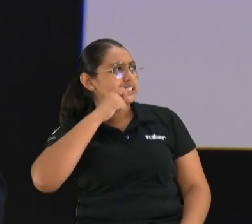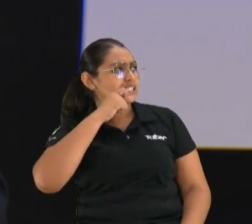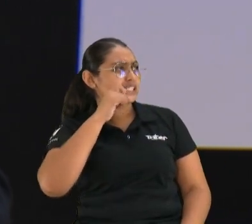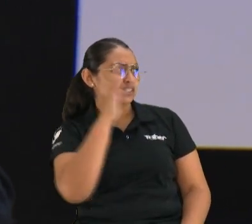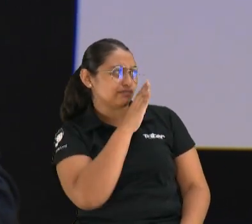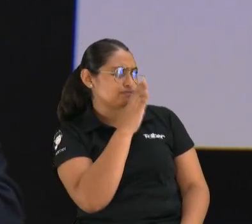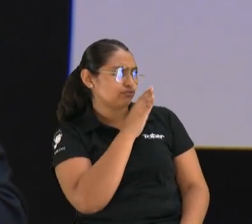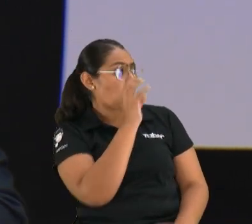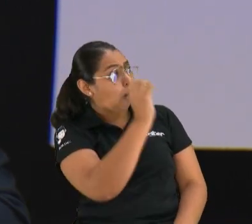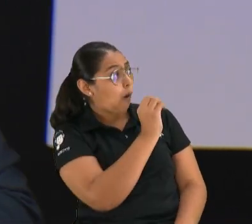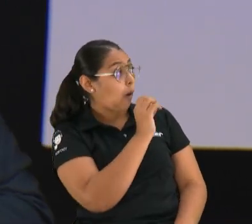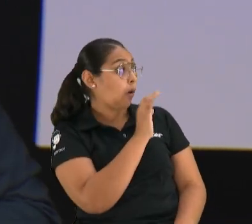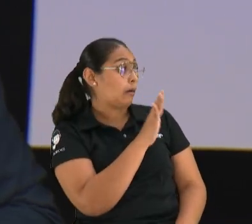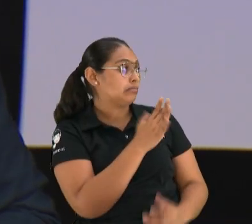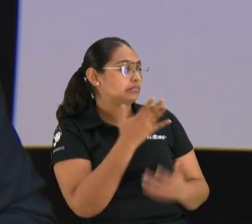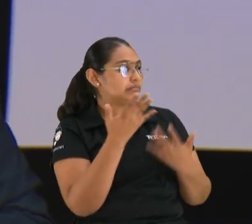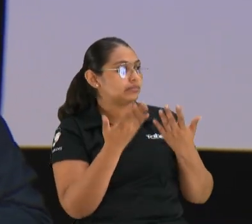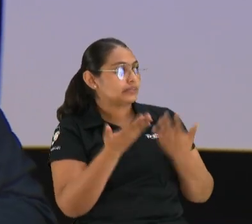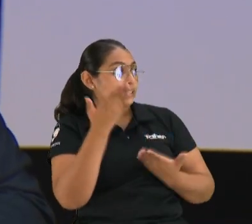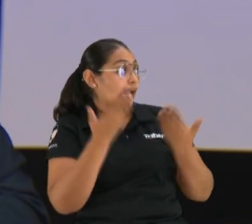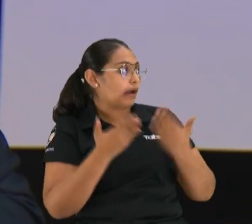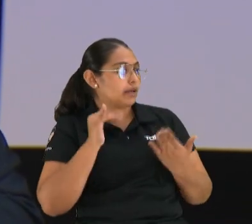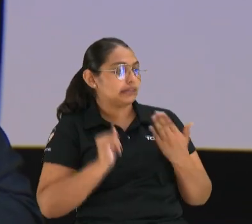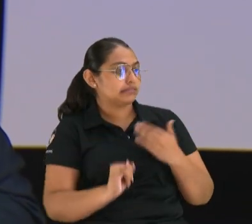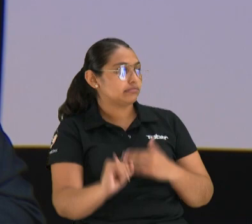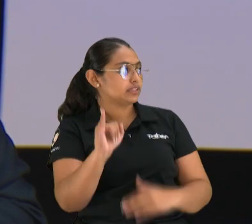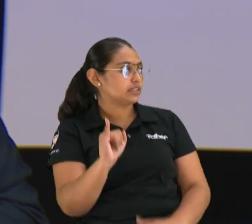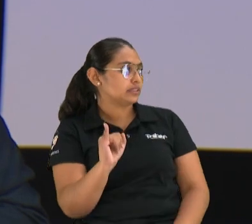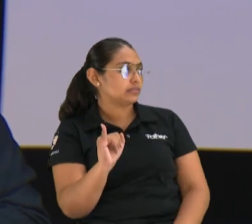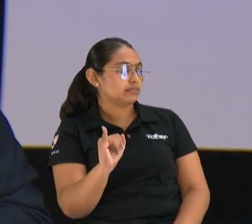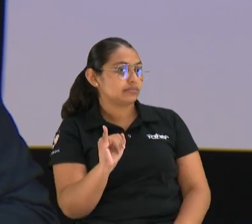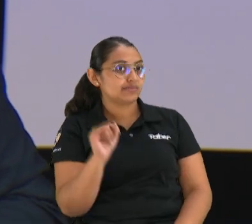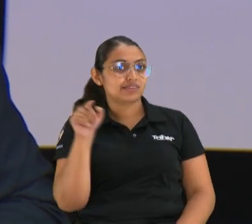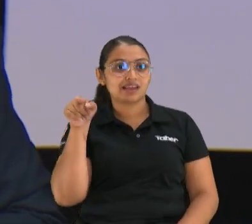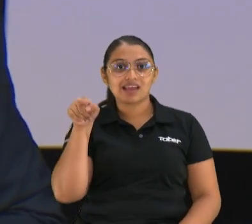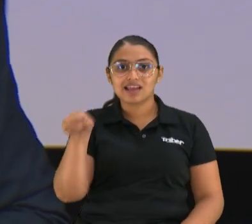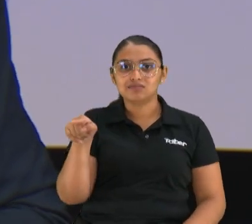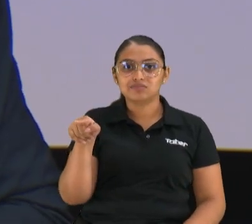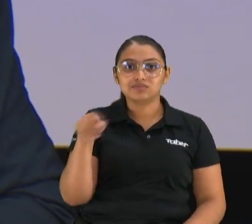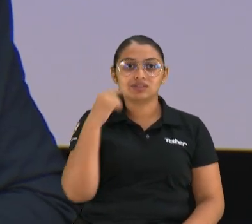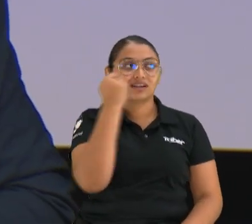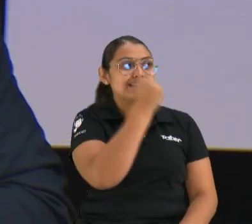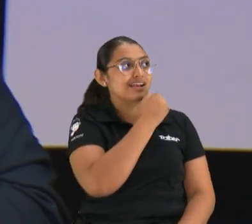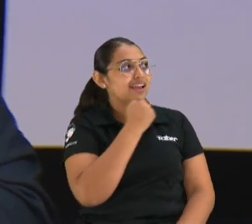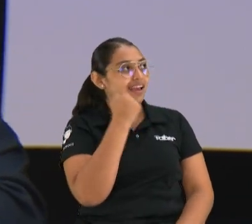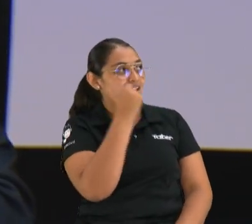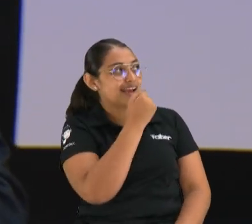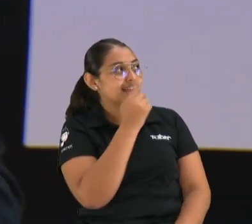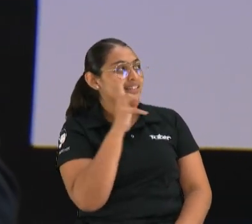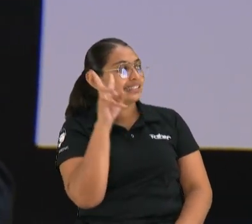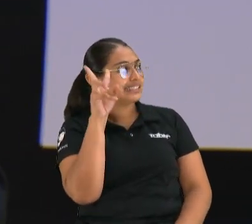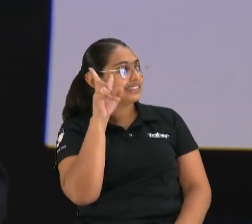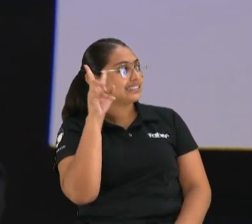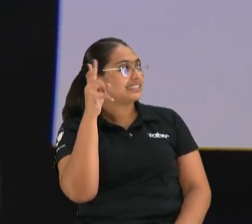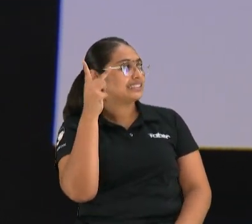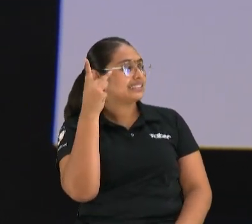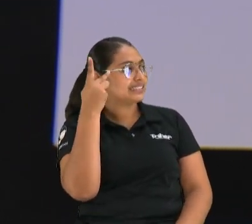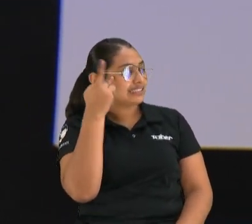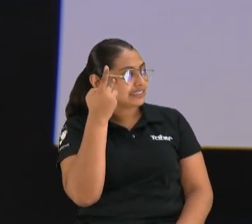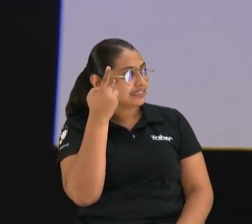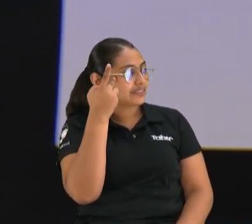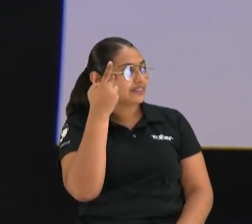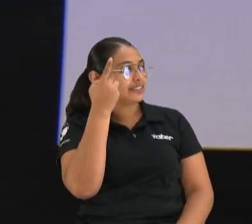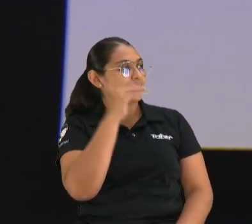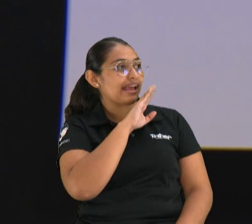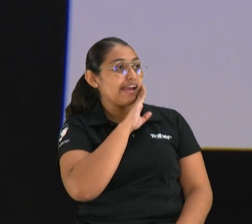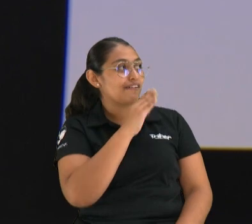y dice el médico esto que esta criatura tiene y esas bacterias que tiene son señales que esta criatura